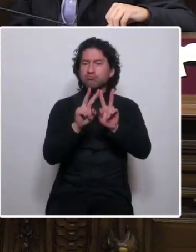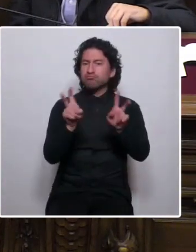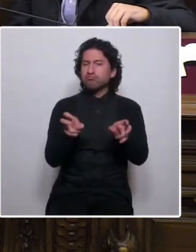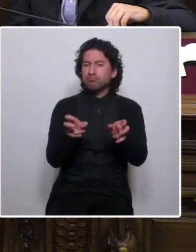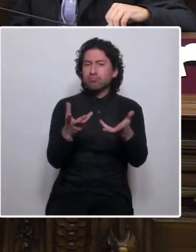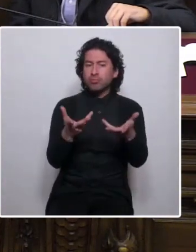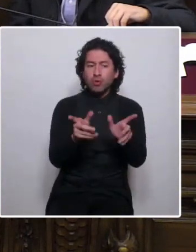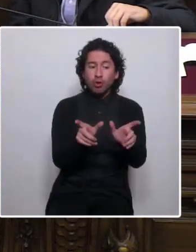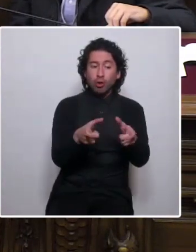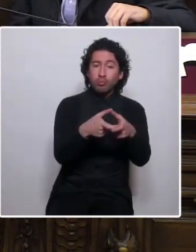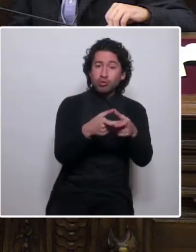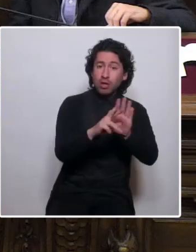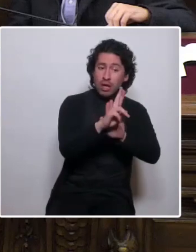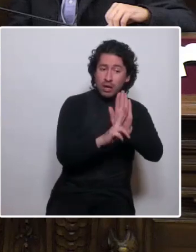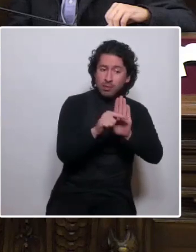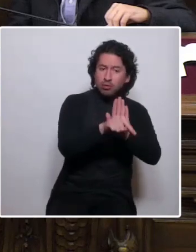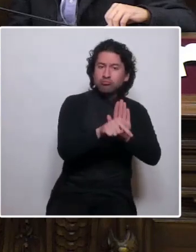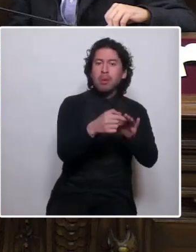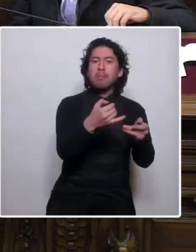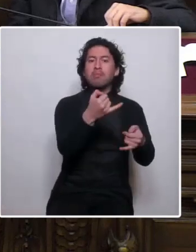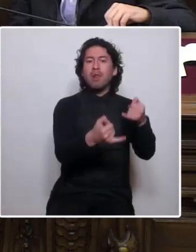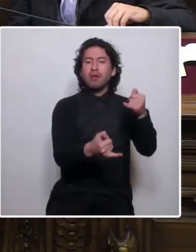de la Comisión de Reglamento.